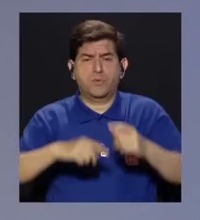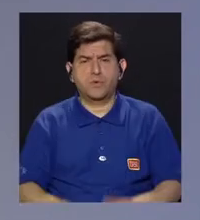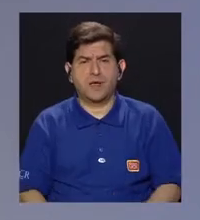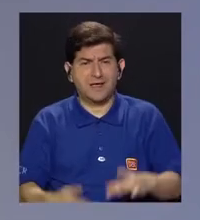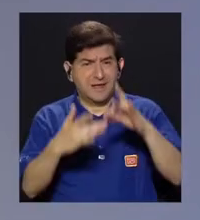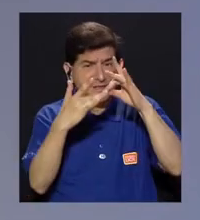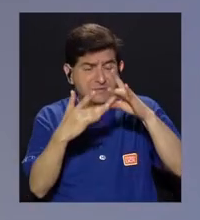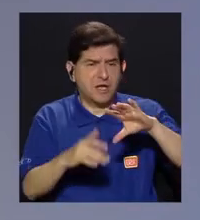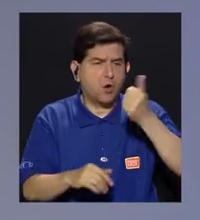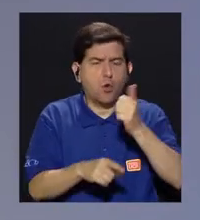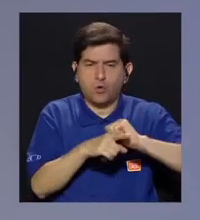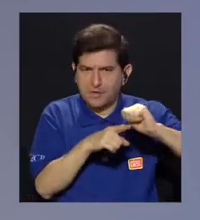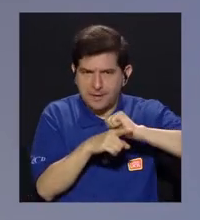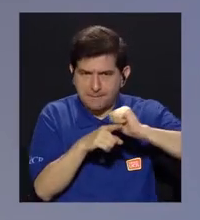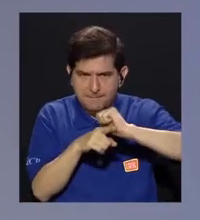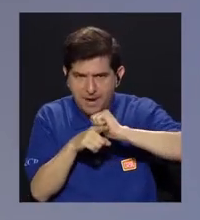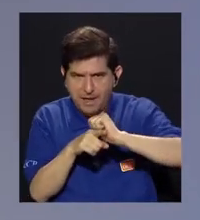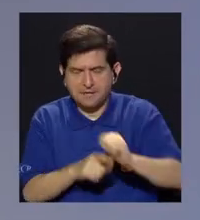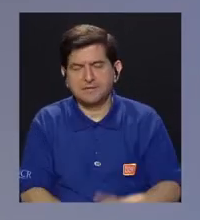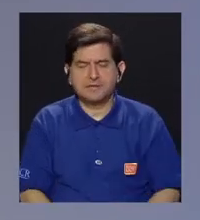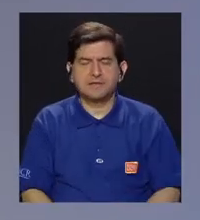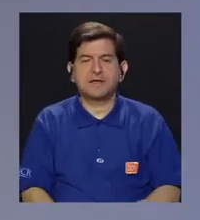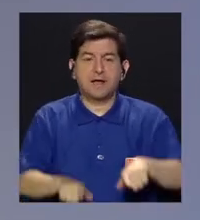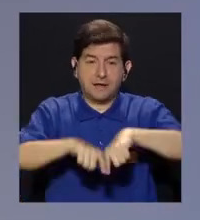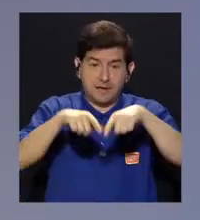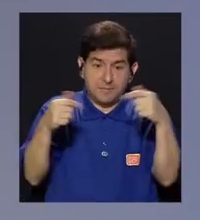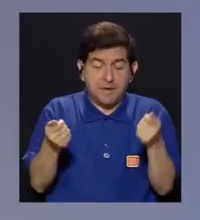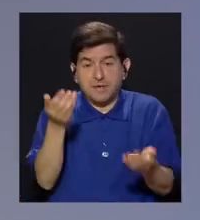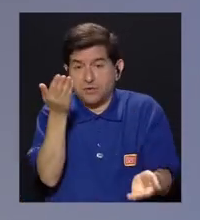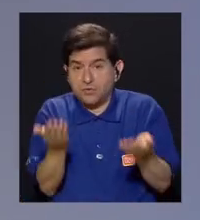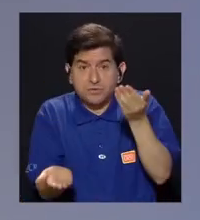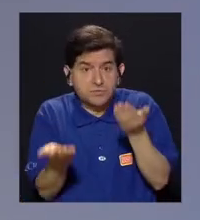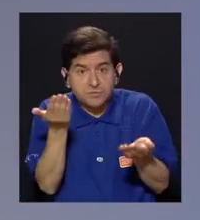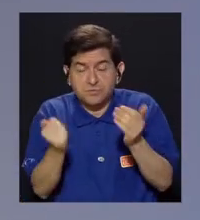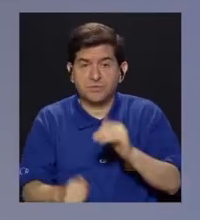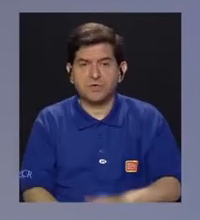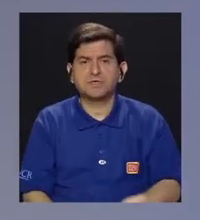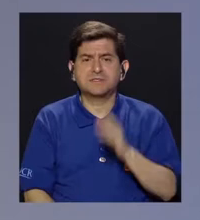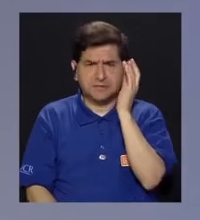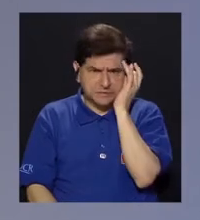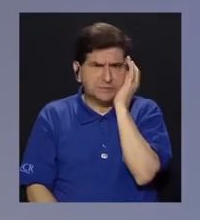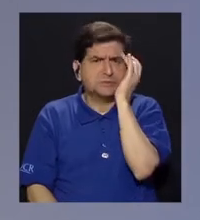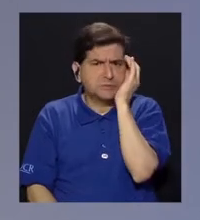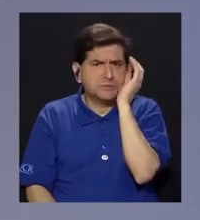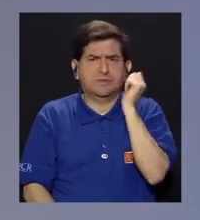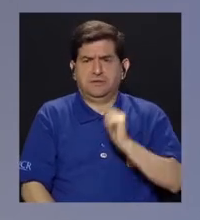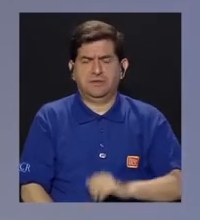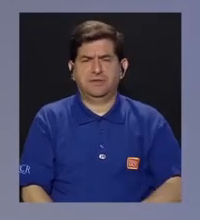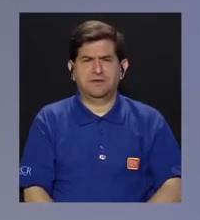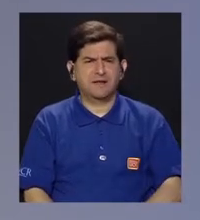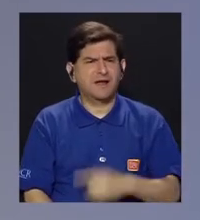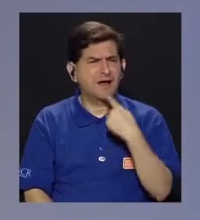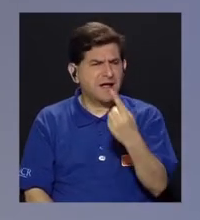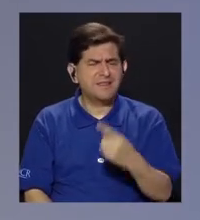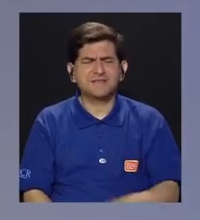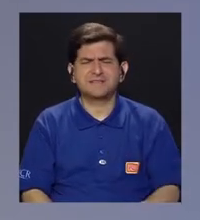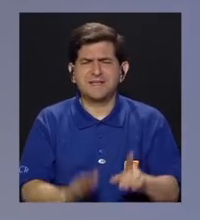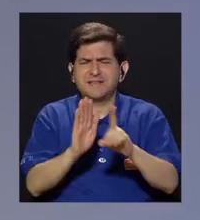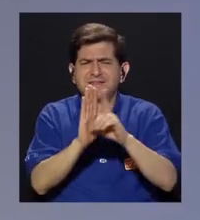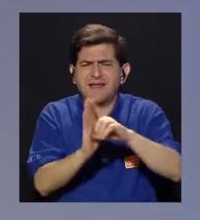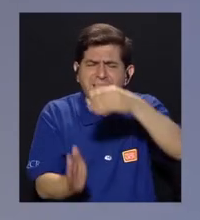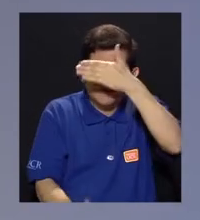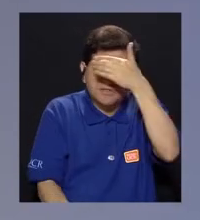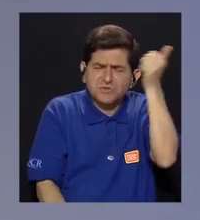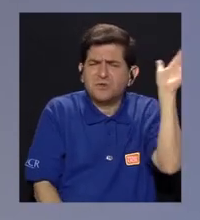sobre todo con otras prácticas que en el ejercicio periodístico inclusive podrían ser preocupantes cuando hablamos de derecho al olvido